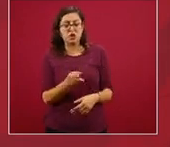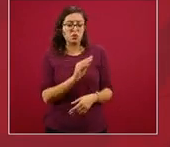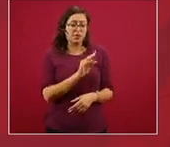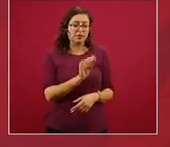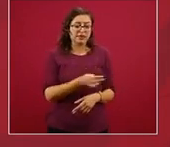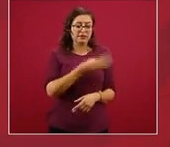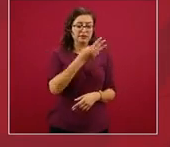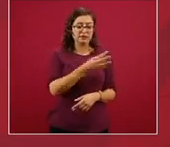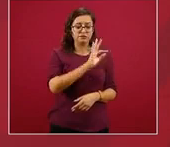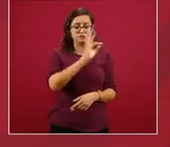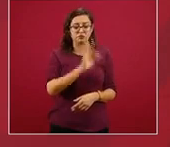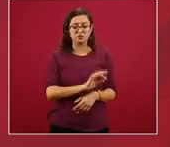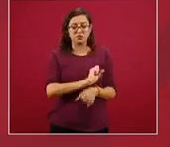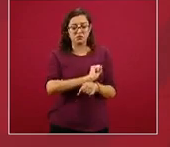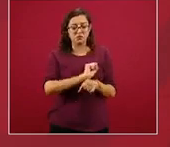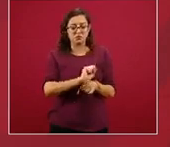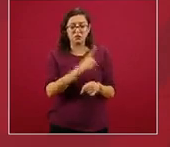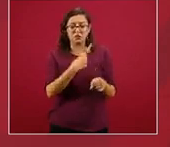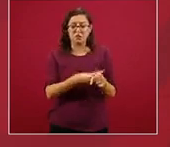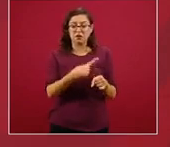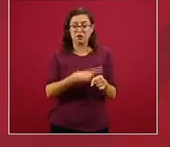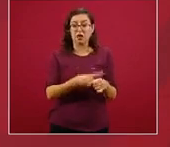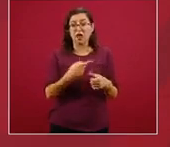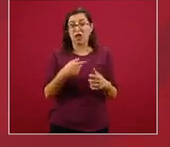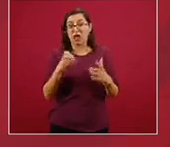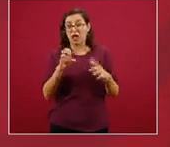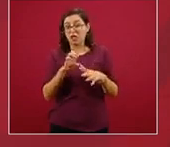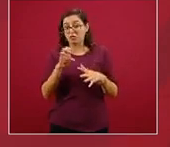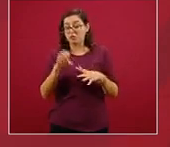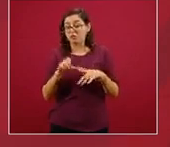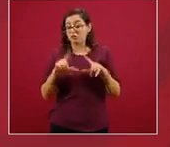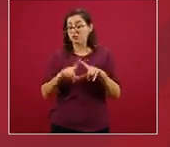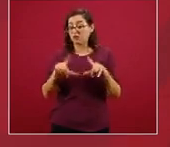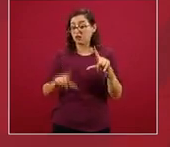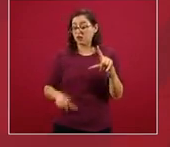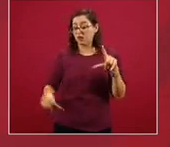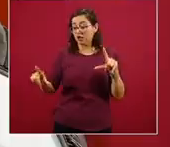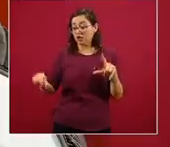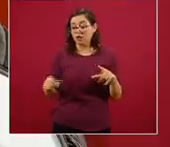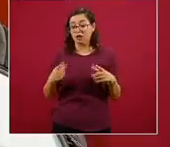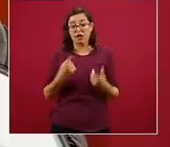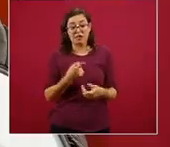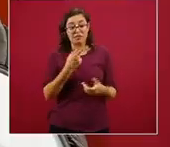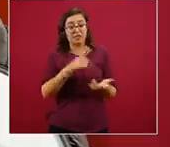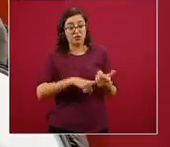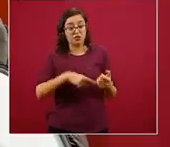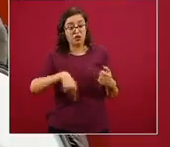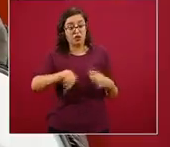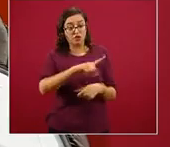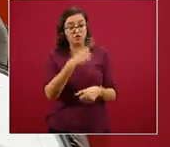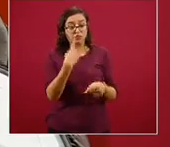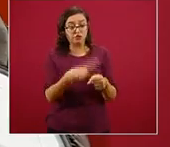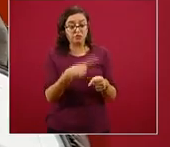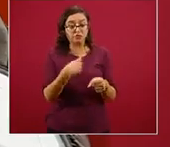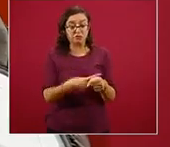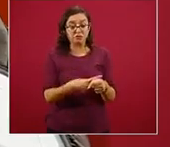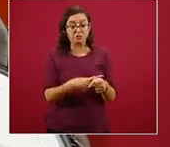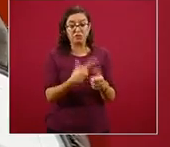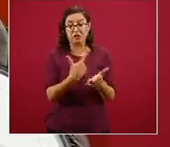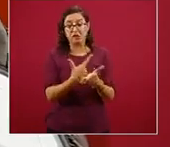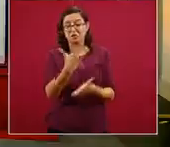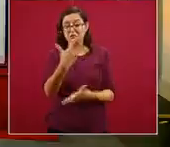los profesionales de la salud a nivel nacional, de todos los casos hasta el momento confirmados de COVID, desarrolló enfermedad